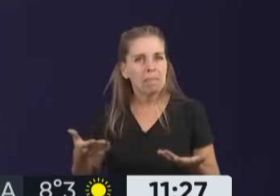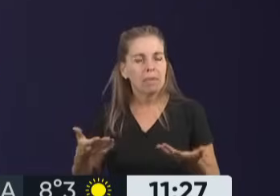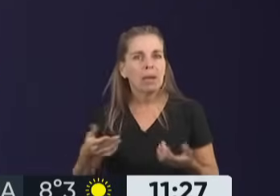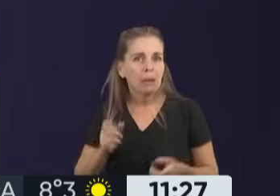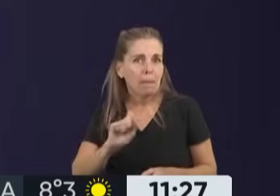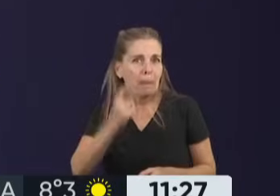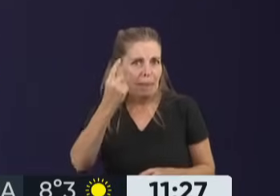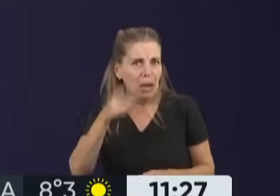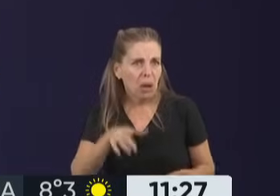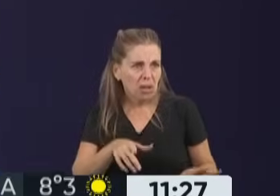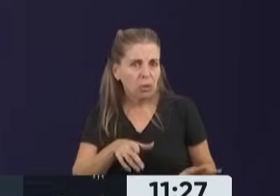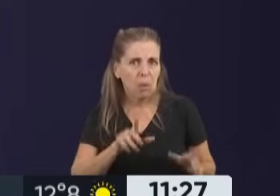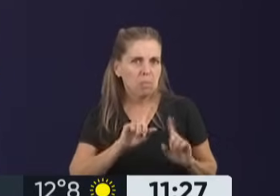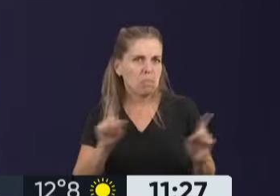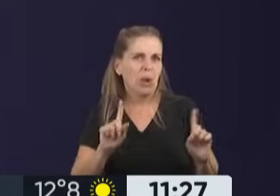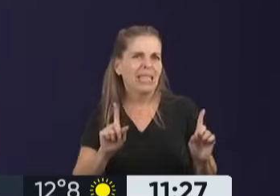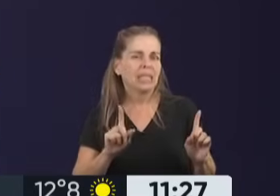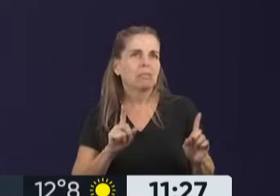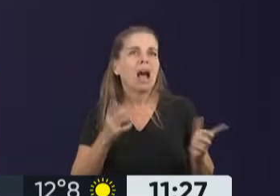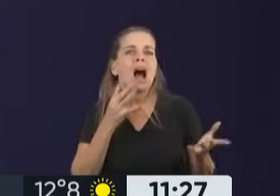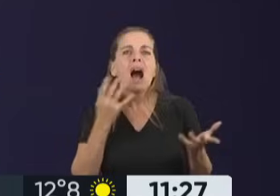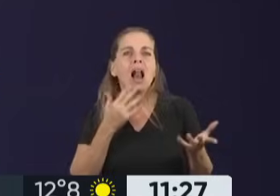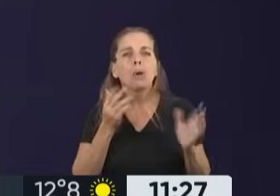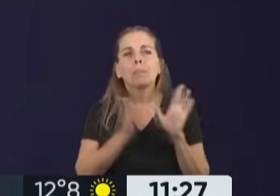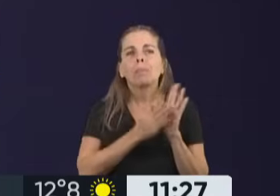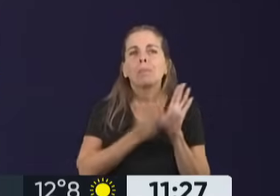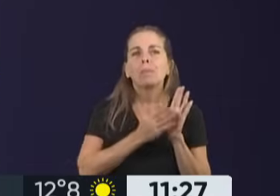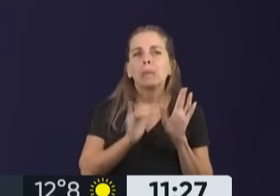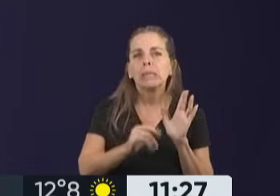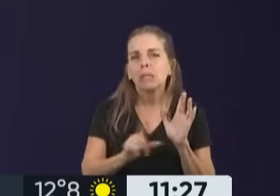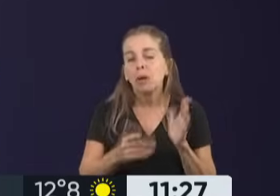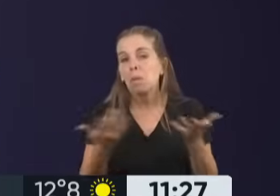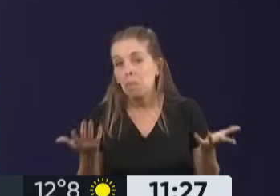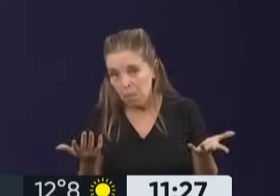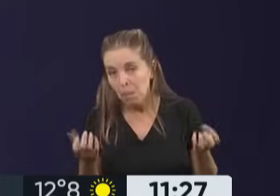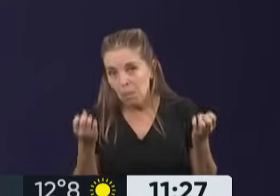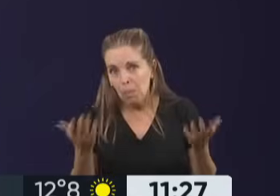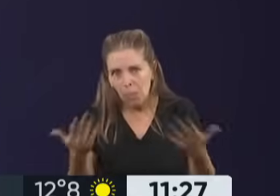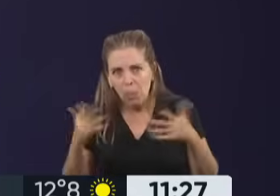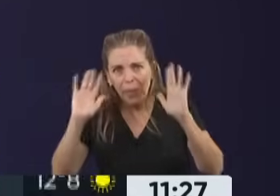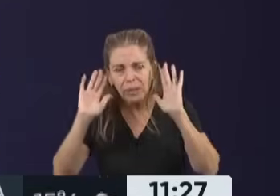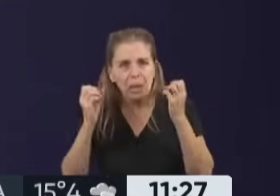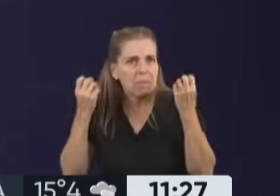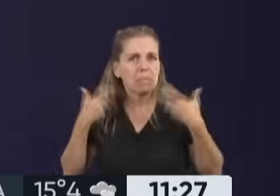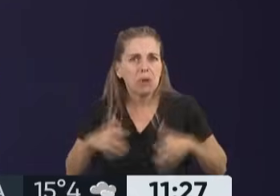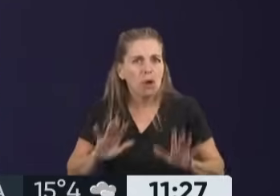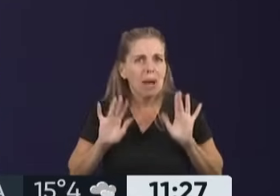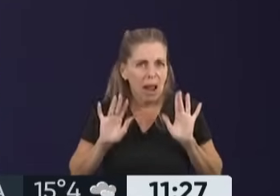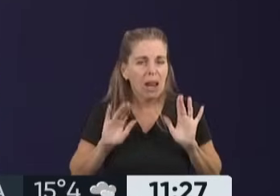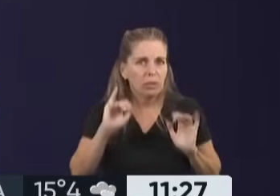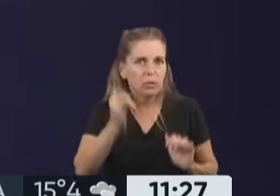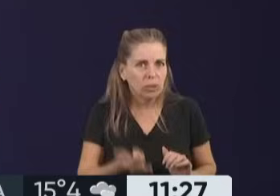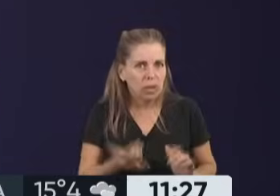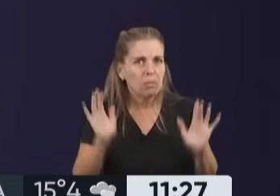que es un dato que a mí no me consta en lo cierto, pero es razonable que haya sido así, porque